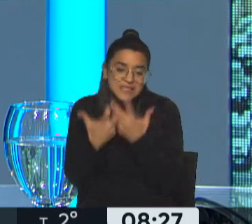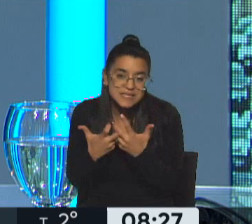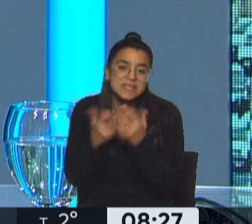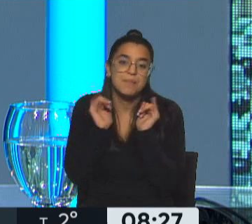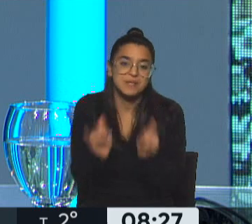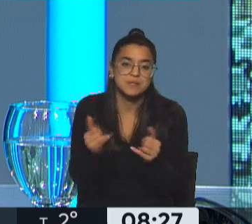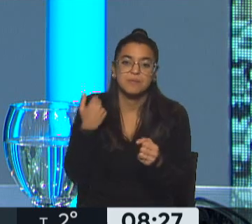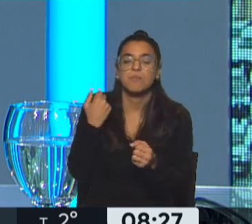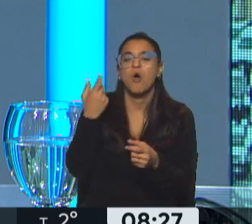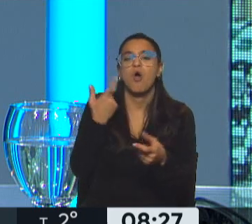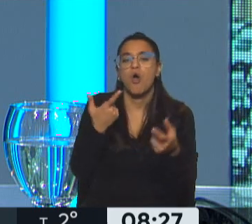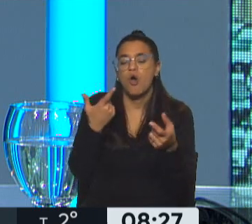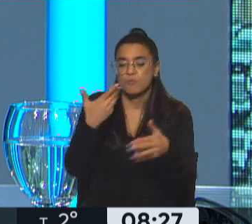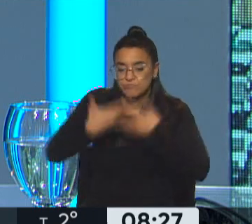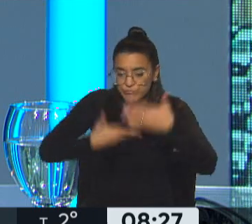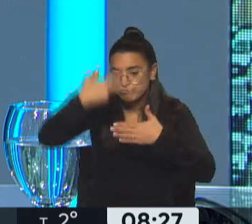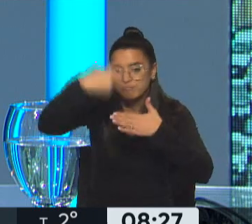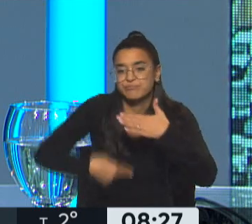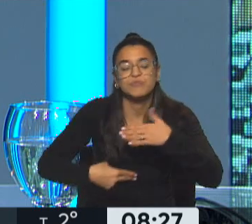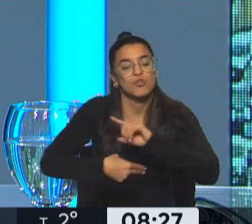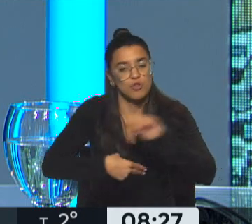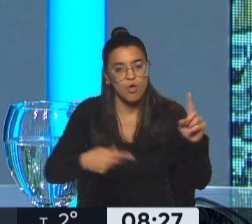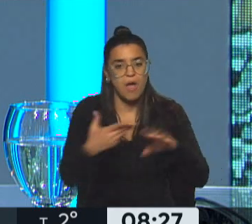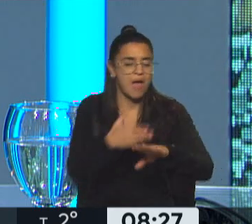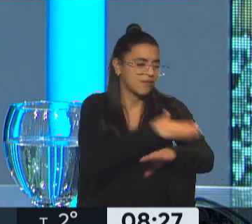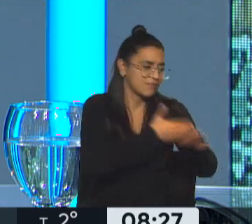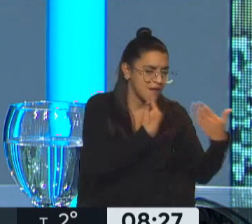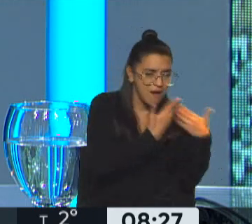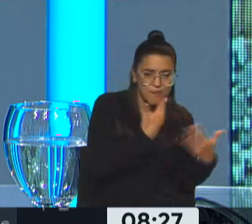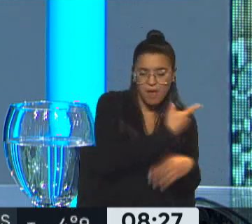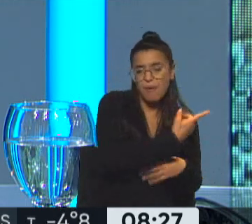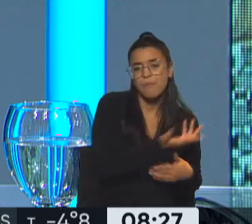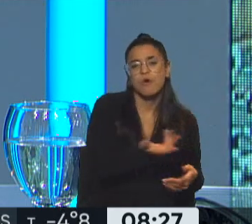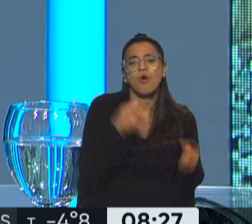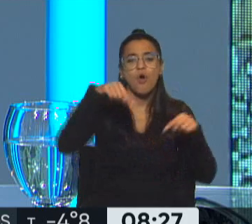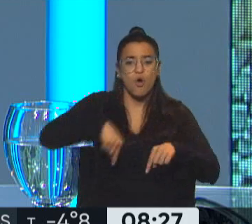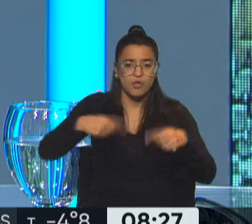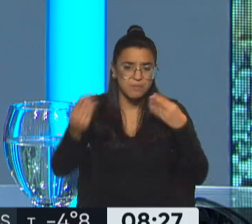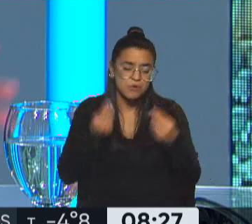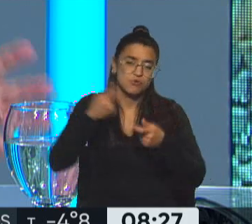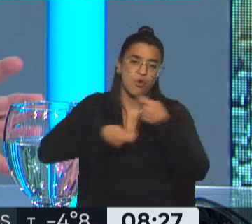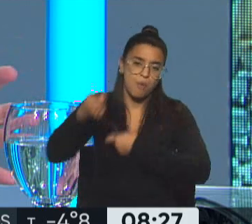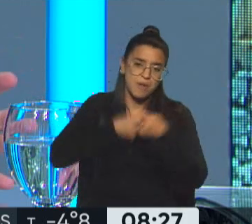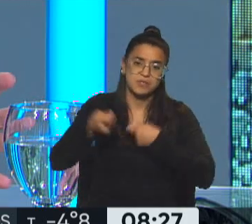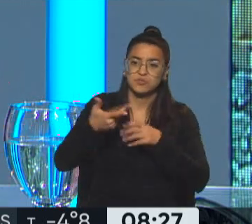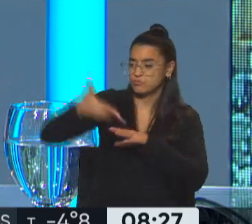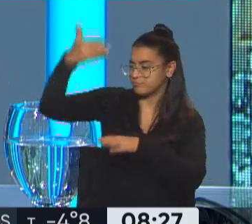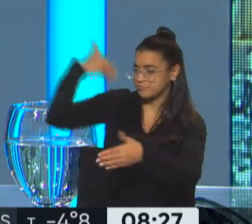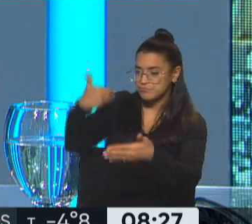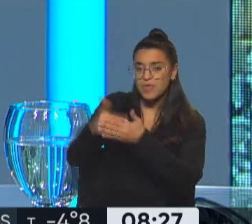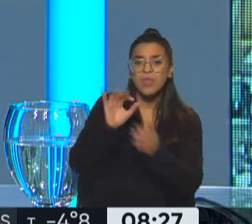que no se va a cortar la cadena de valor. Lo hablamos fuera del aire recién. Hoy, ¿qué pasó? El comerciante, después de lo que venía, tuvo